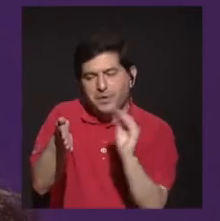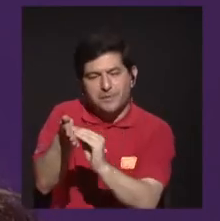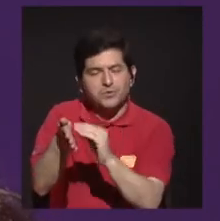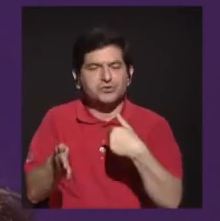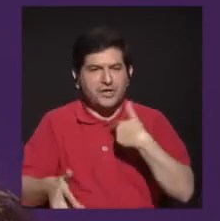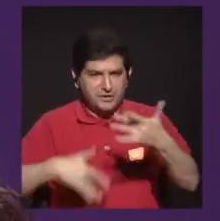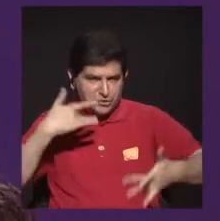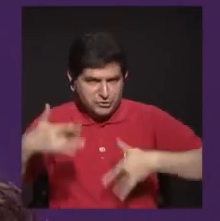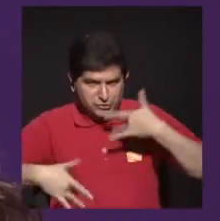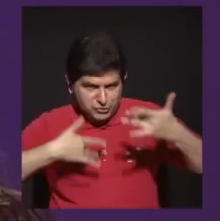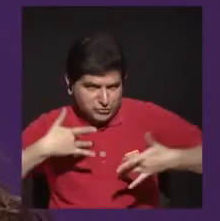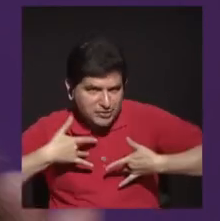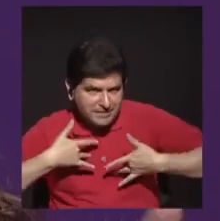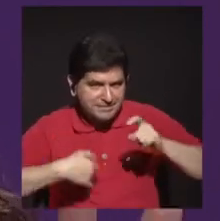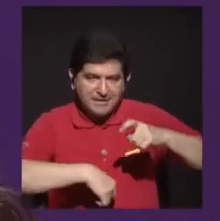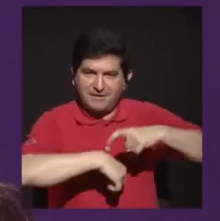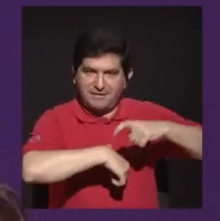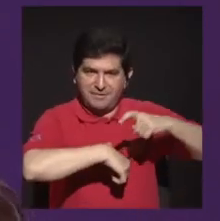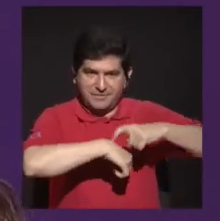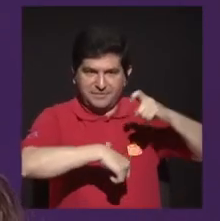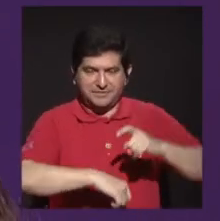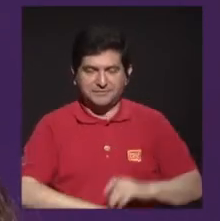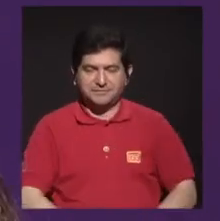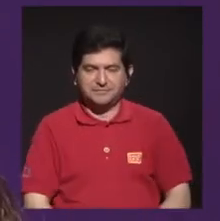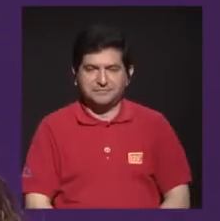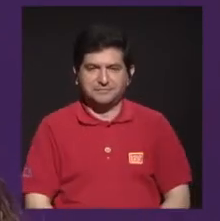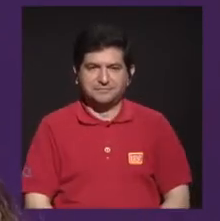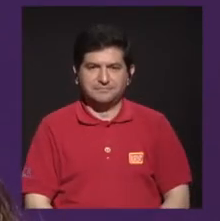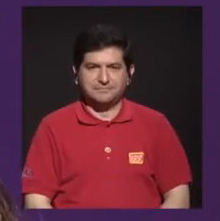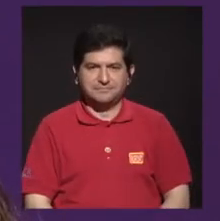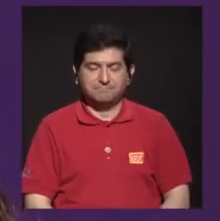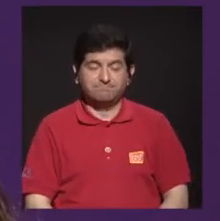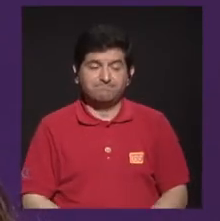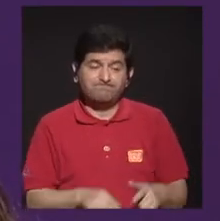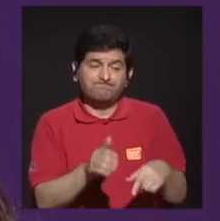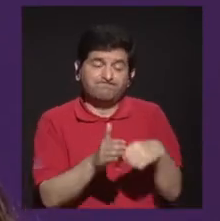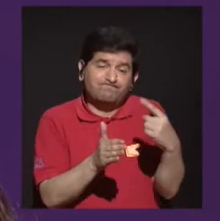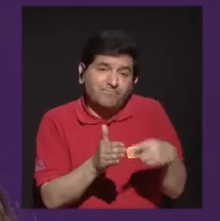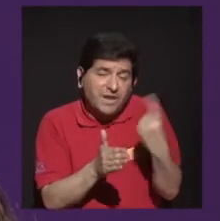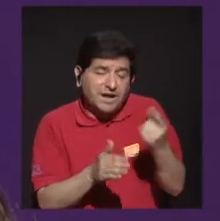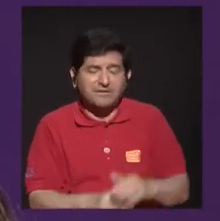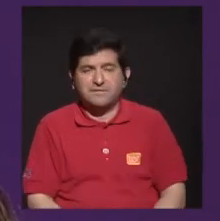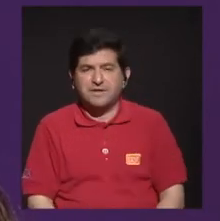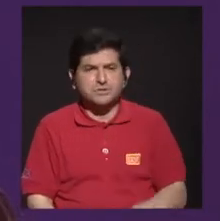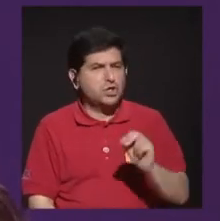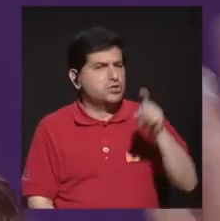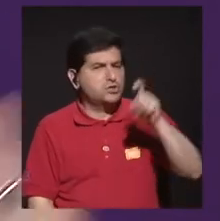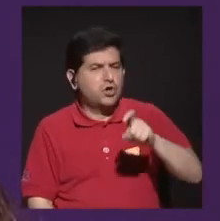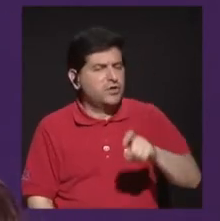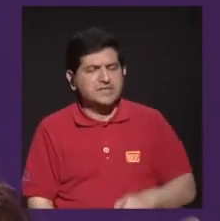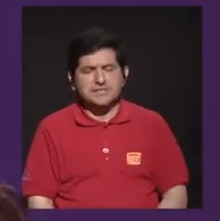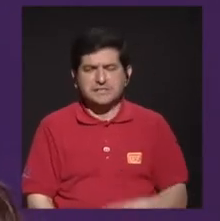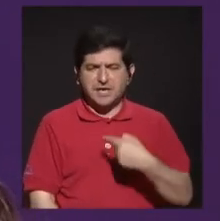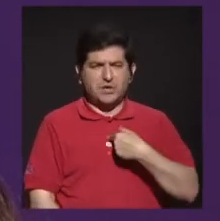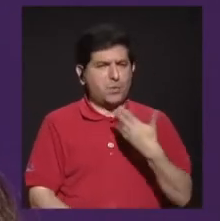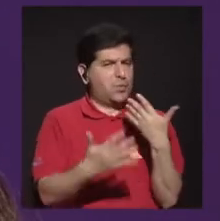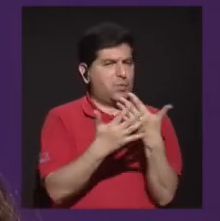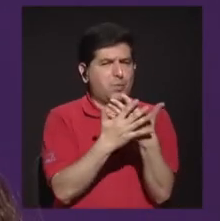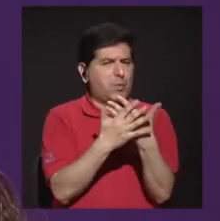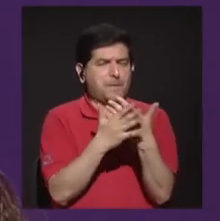realidad yo sentía en ese momento, ¿verdad? Muchas veces no es necesario estar privado de libertad de cuatro